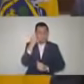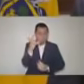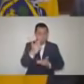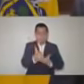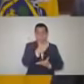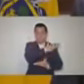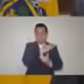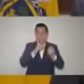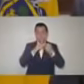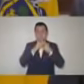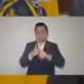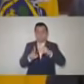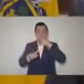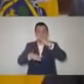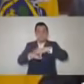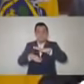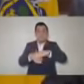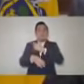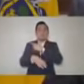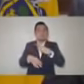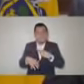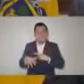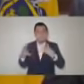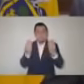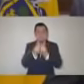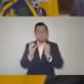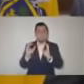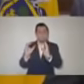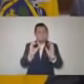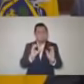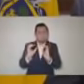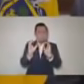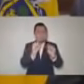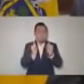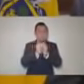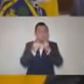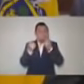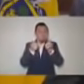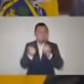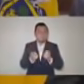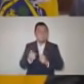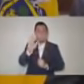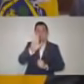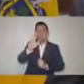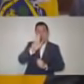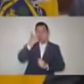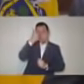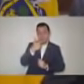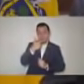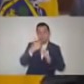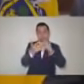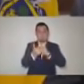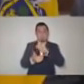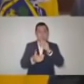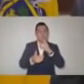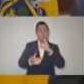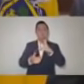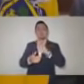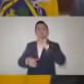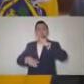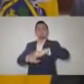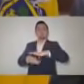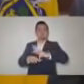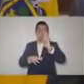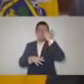julio que presentamos el botón de emergencia estamos obligados a realizar una medición a la mitad de la semana el martes por la noche y de confirmar la tendencia